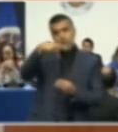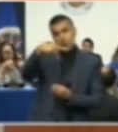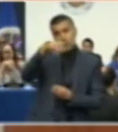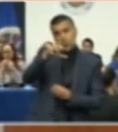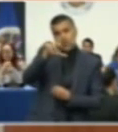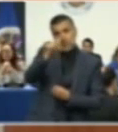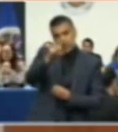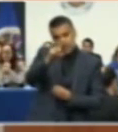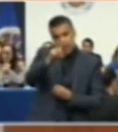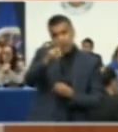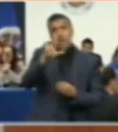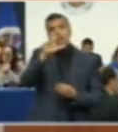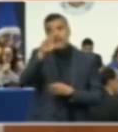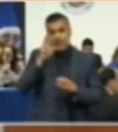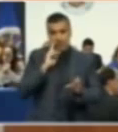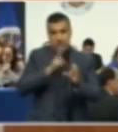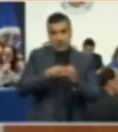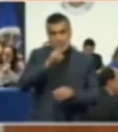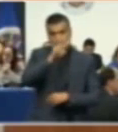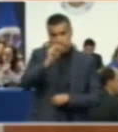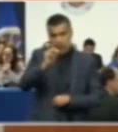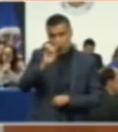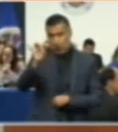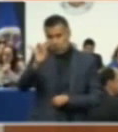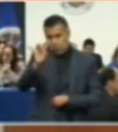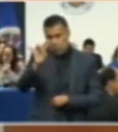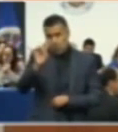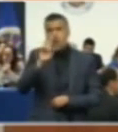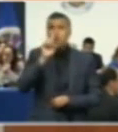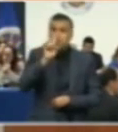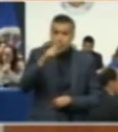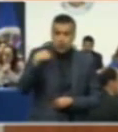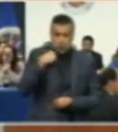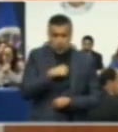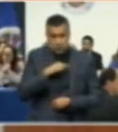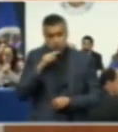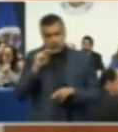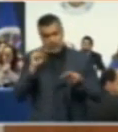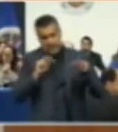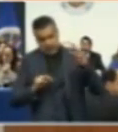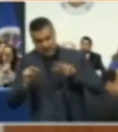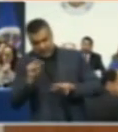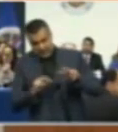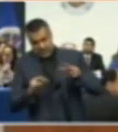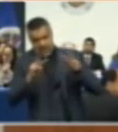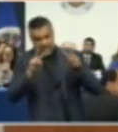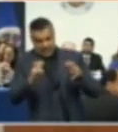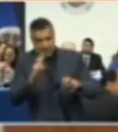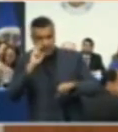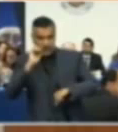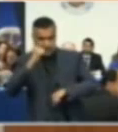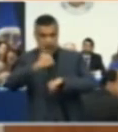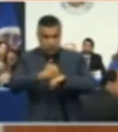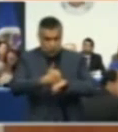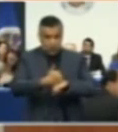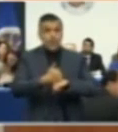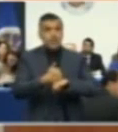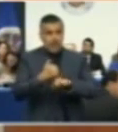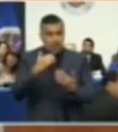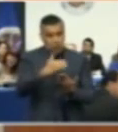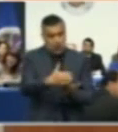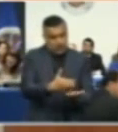Discapacidad, que entró en vigor en el año 2008, pero cuando entramos a ver el tema de la implementación efectiva